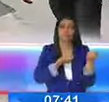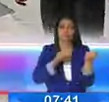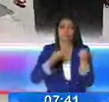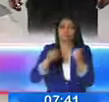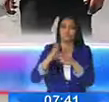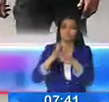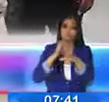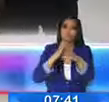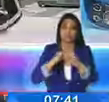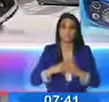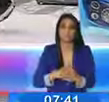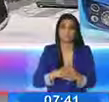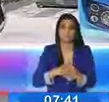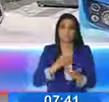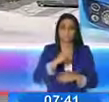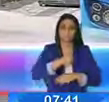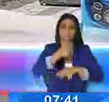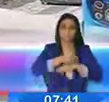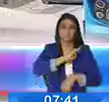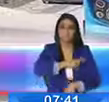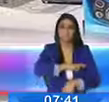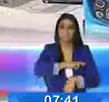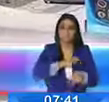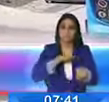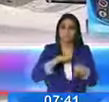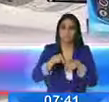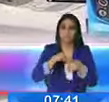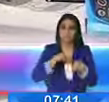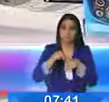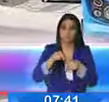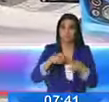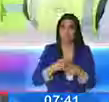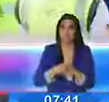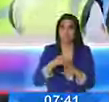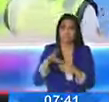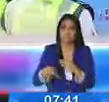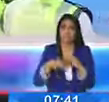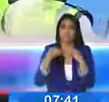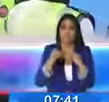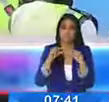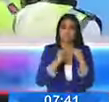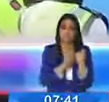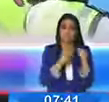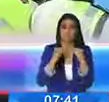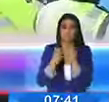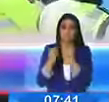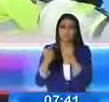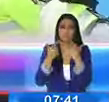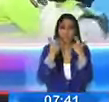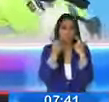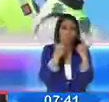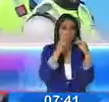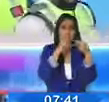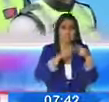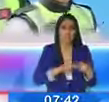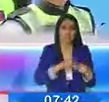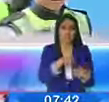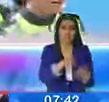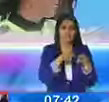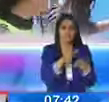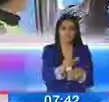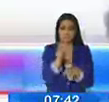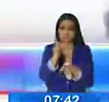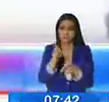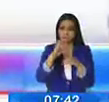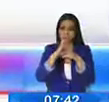buses la agencia metropolitano de tránsito aemet e incrementó las brigadas para revisar documentos estado de las